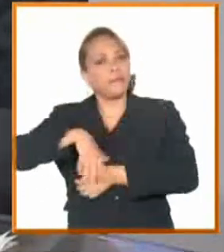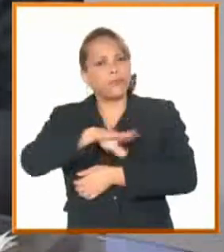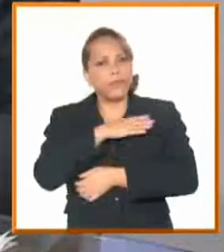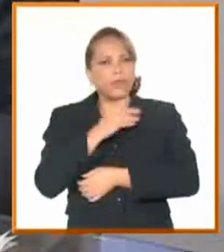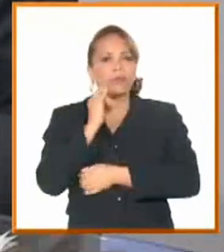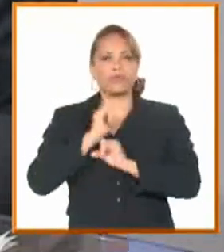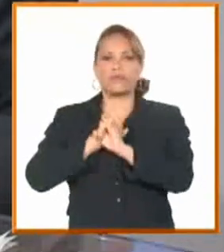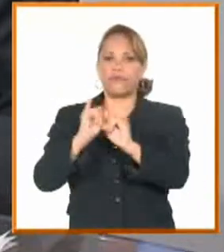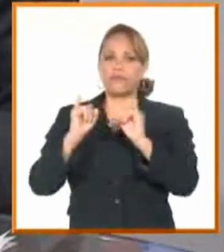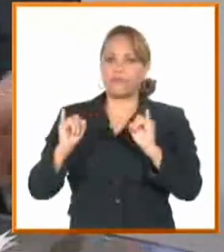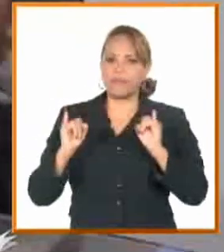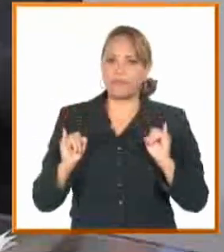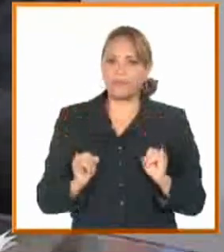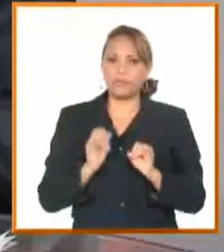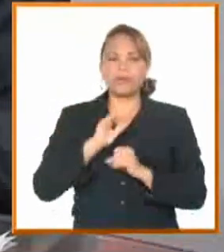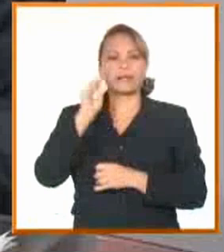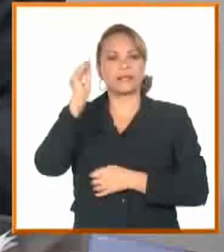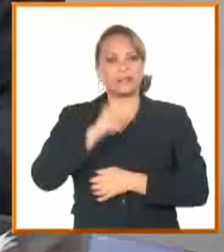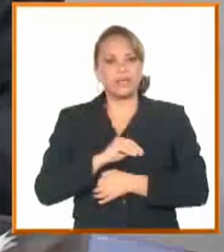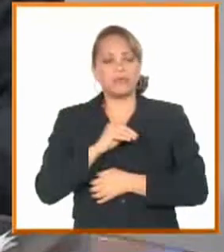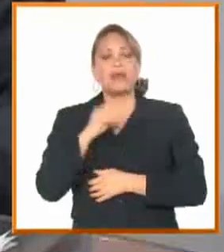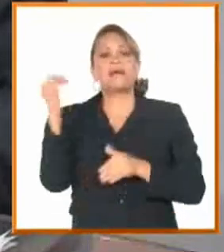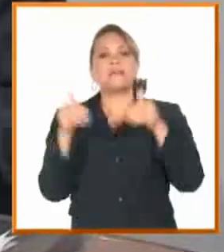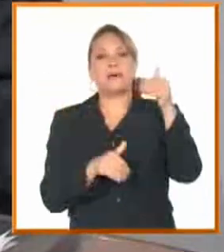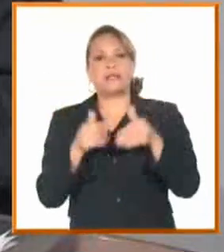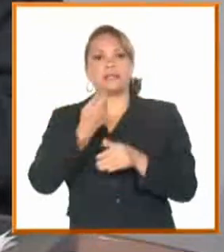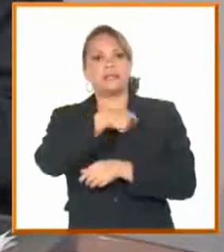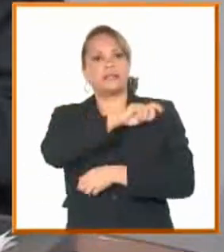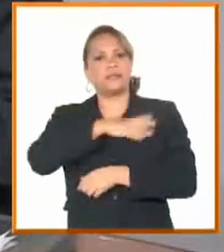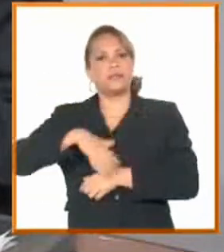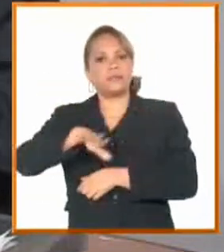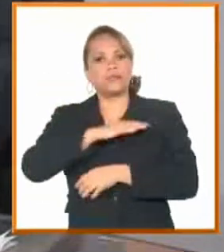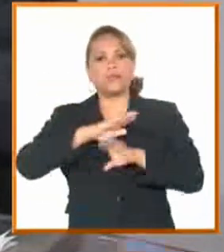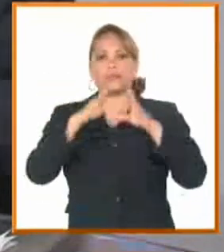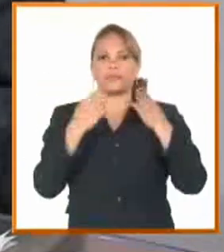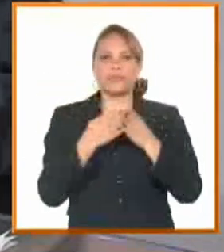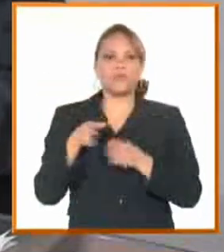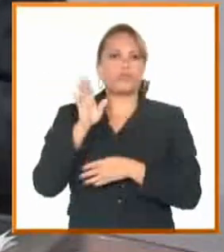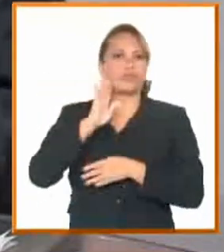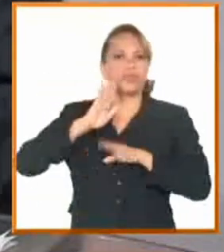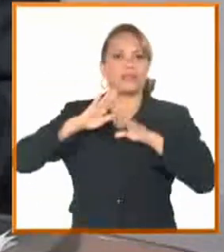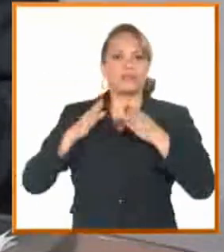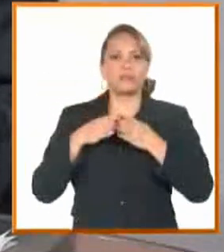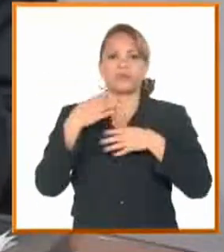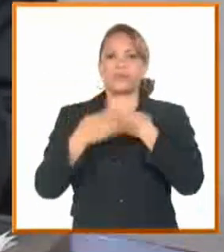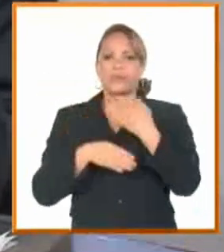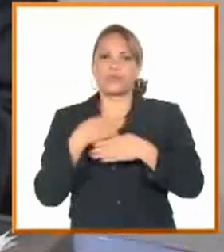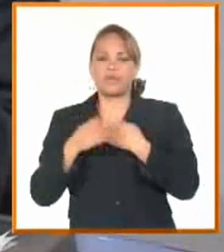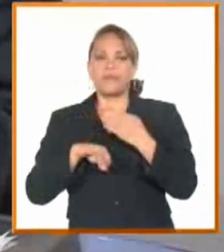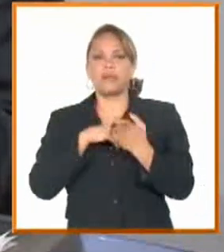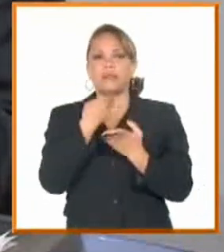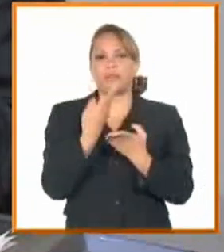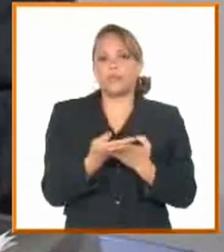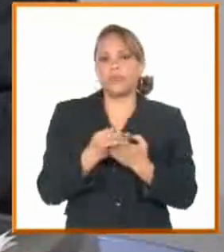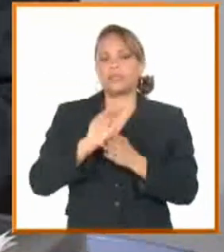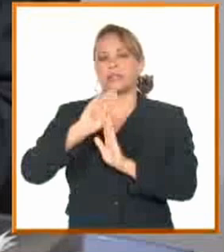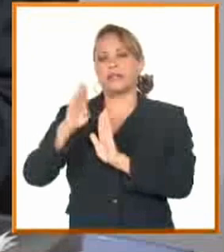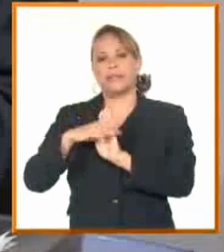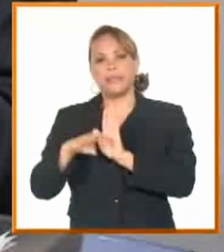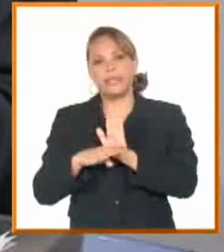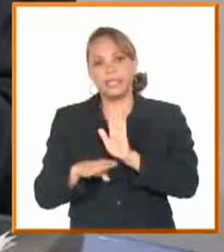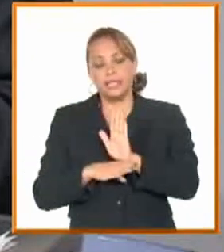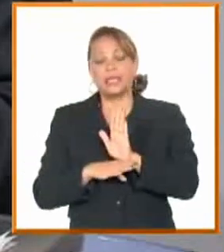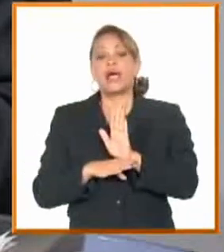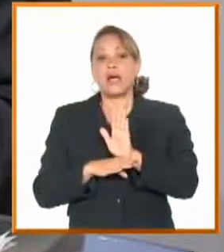debidamente informado de lo que se está haciendo, participe activamente también en esos análisis, en esas propuestas, en esas medidas.